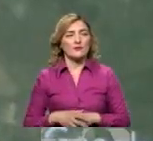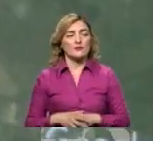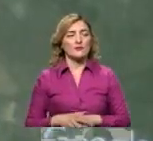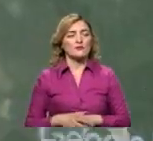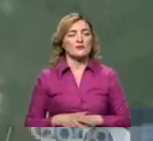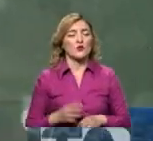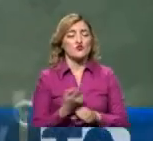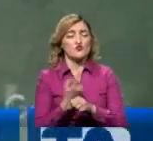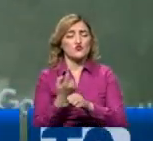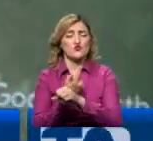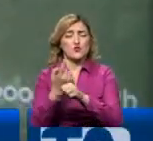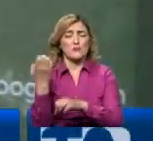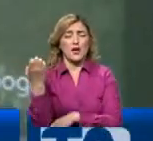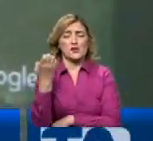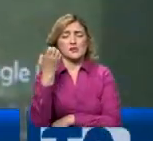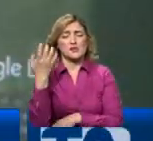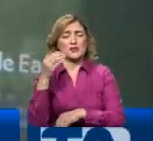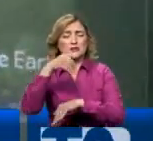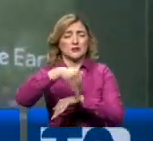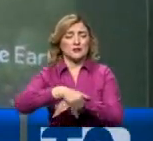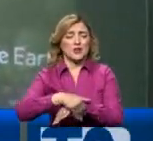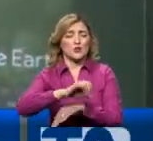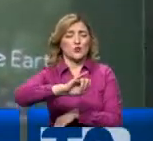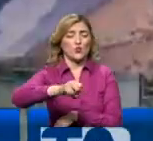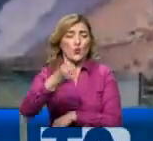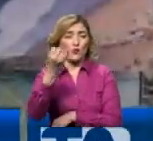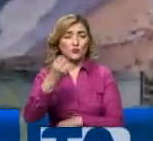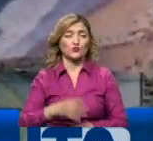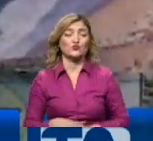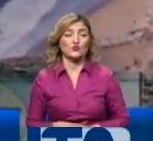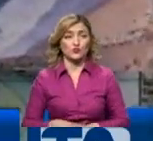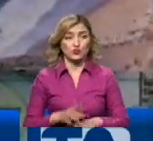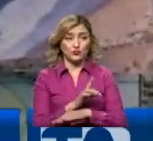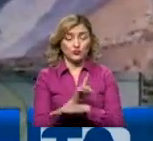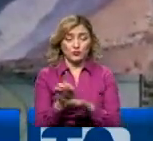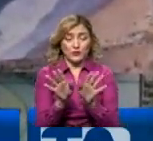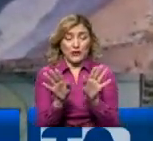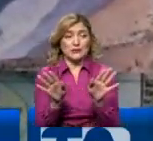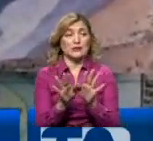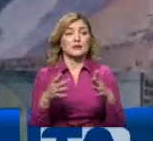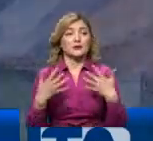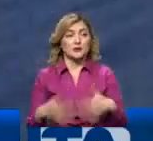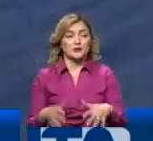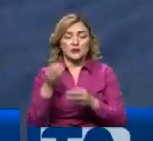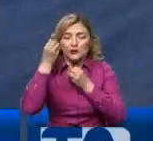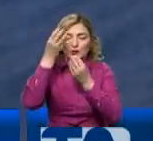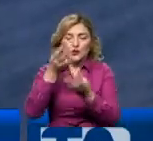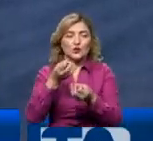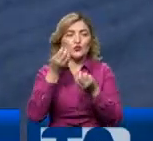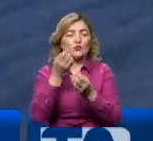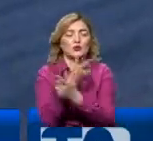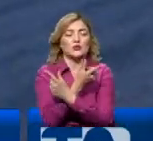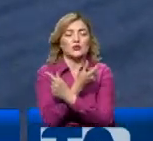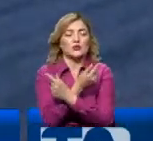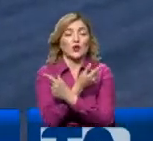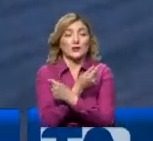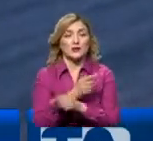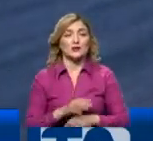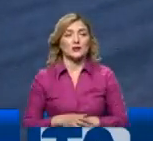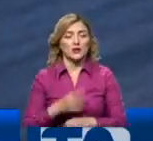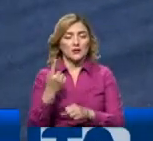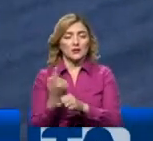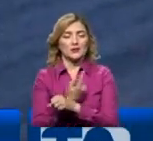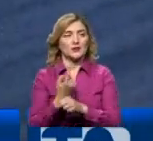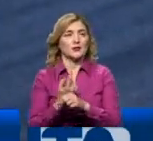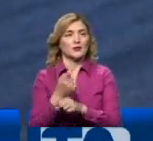La aeronave fue declarada en emergencia la tarde de este jueves. La Dirección General de Aviación Civil comunicaba mediante su cuenta en Twitter que el